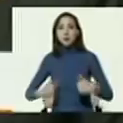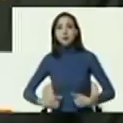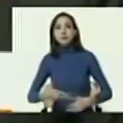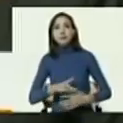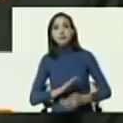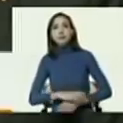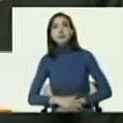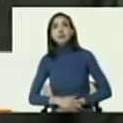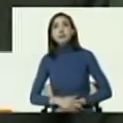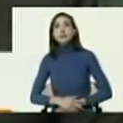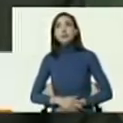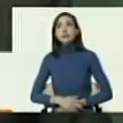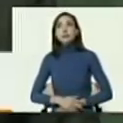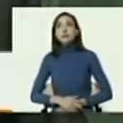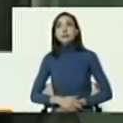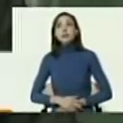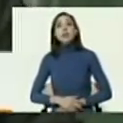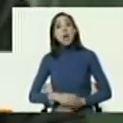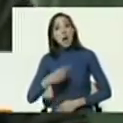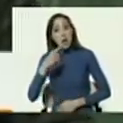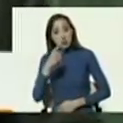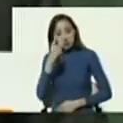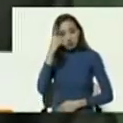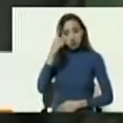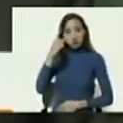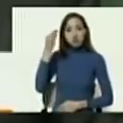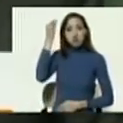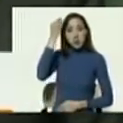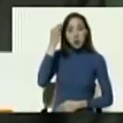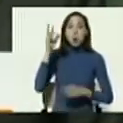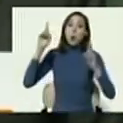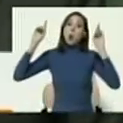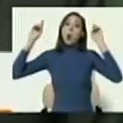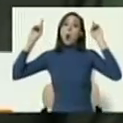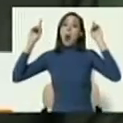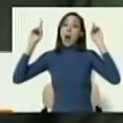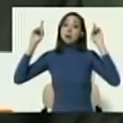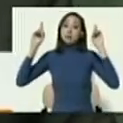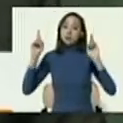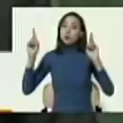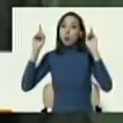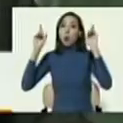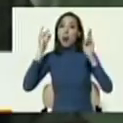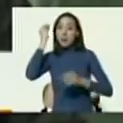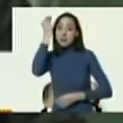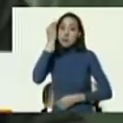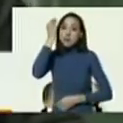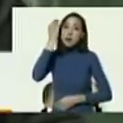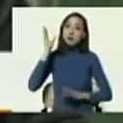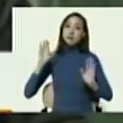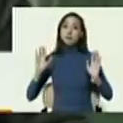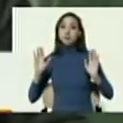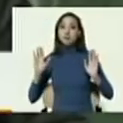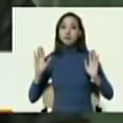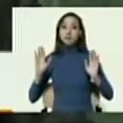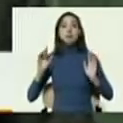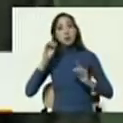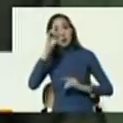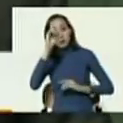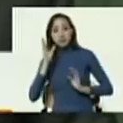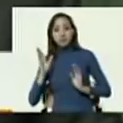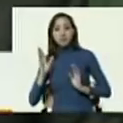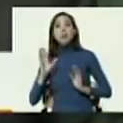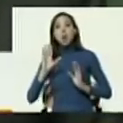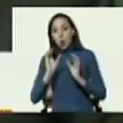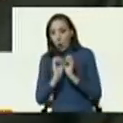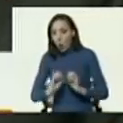Hasta que esto ocurra, esa rectificación, que ojalá ocurriera, le corresponde a Naciones